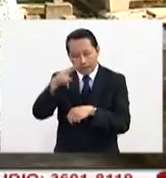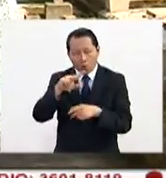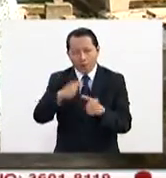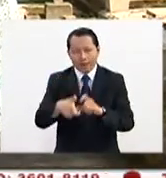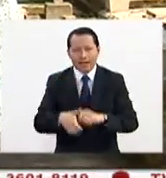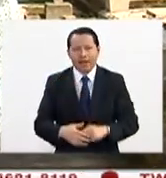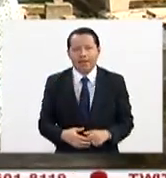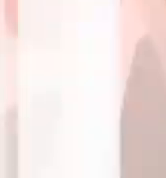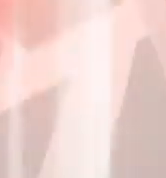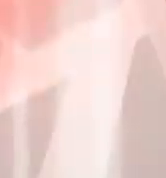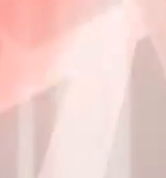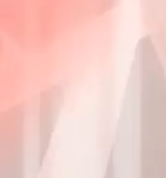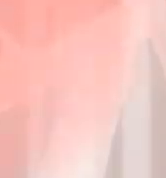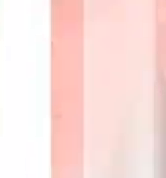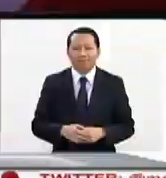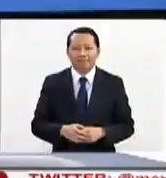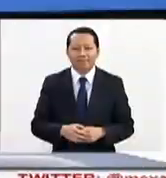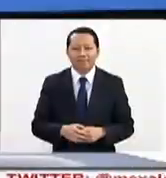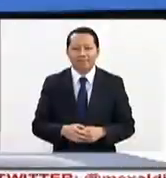Día.